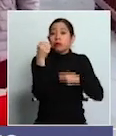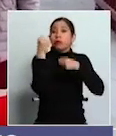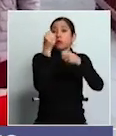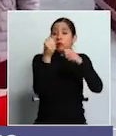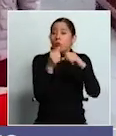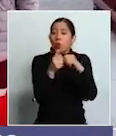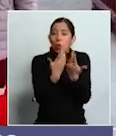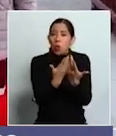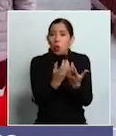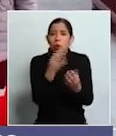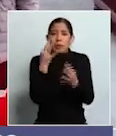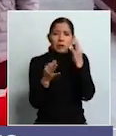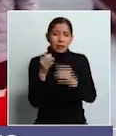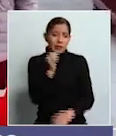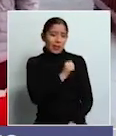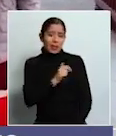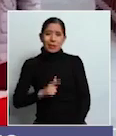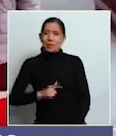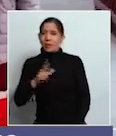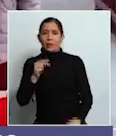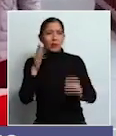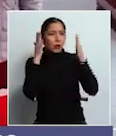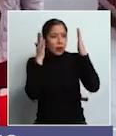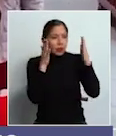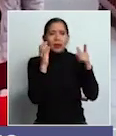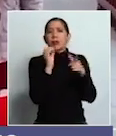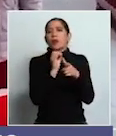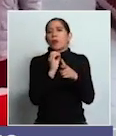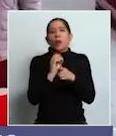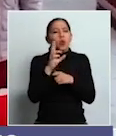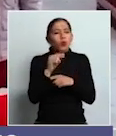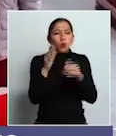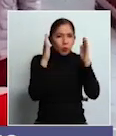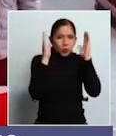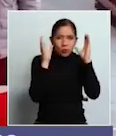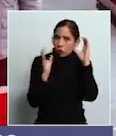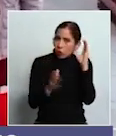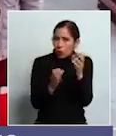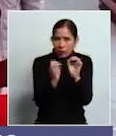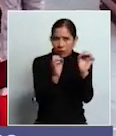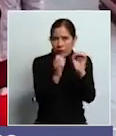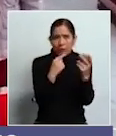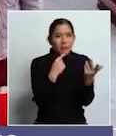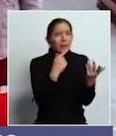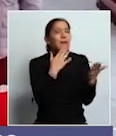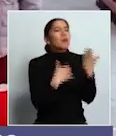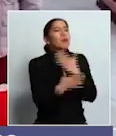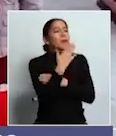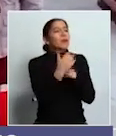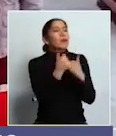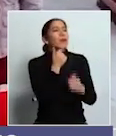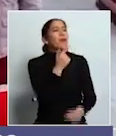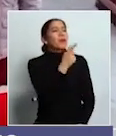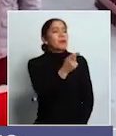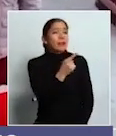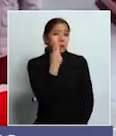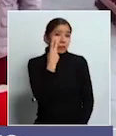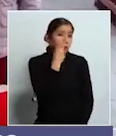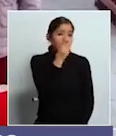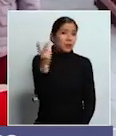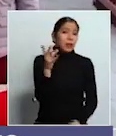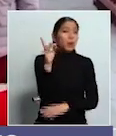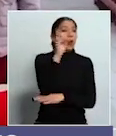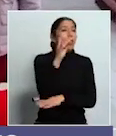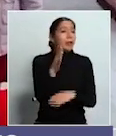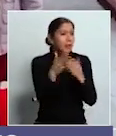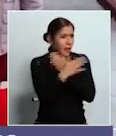de no ser escuchados ni ser atendidos. ¿Cómo está? Adelante, Enrique, muy buenos días. Estamos en vivo para todo el territorio nacional. Lorena Bandín